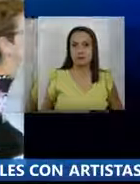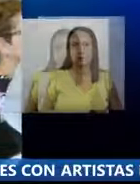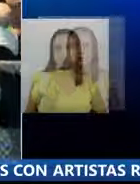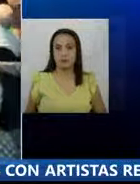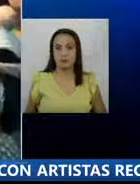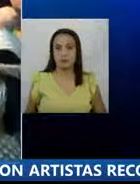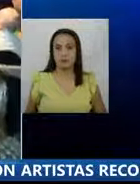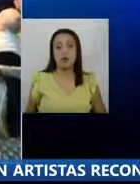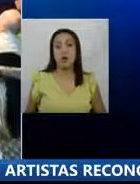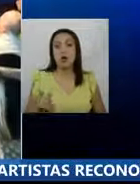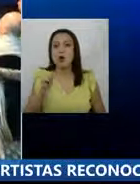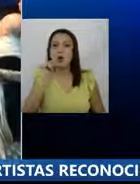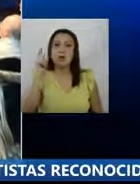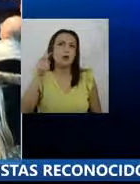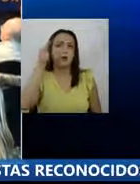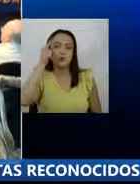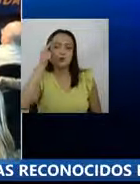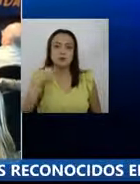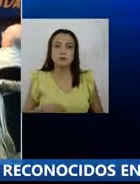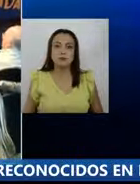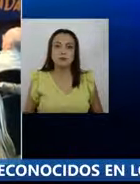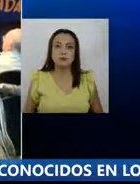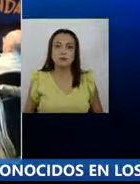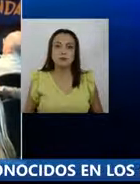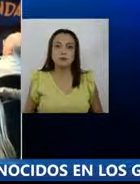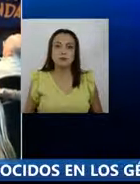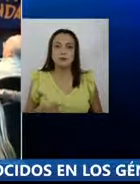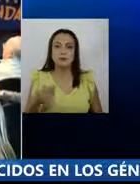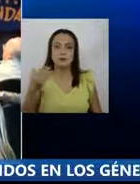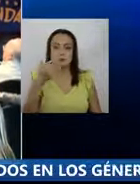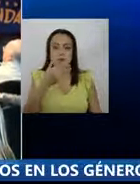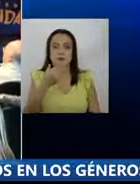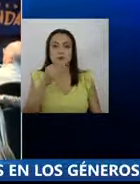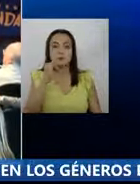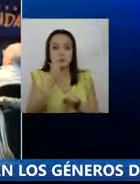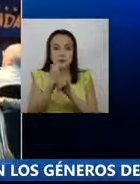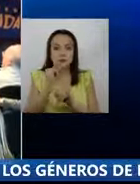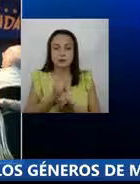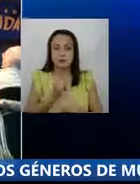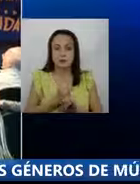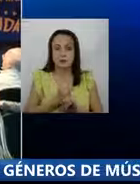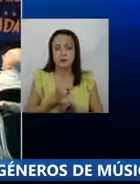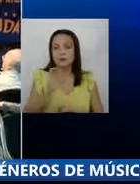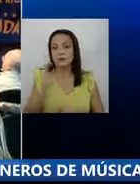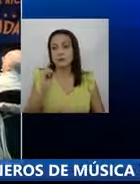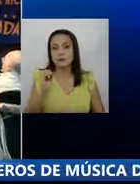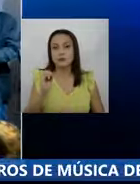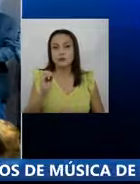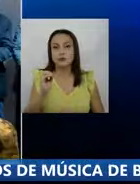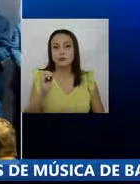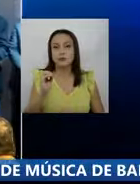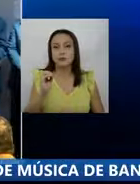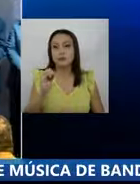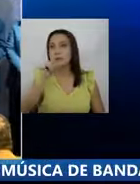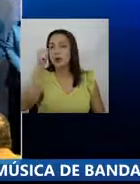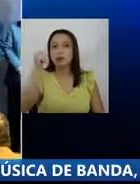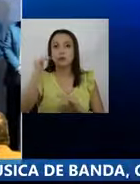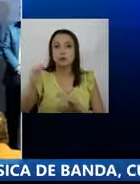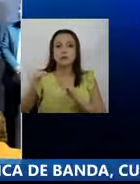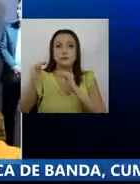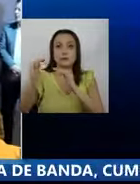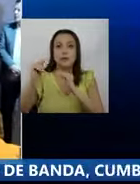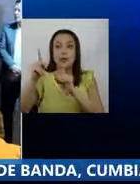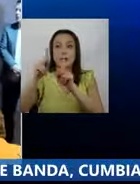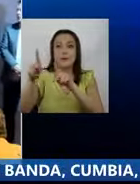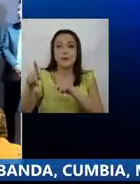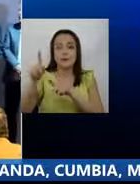Entonces no haría sentido de que deban acudir las instituciones o agrupaciones de otra naturaleza. Son las personas las que